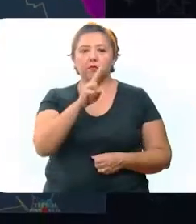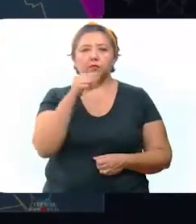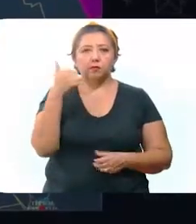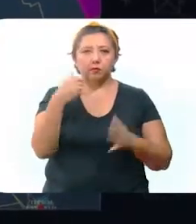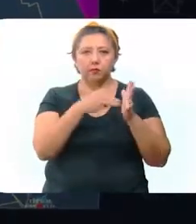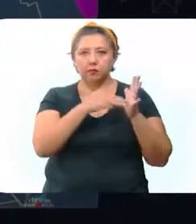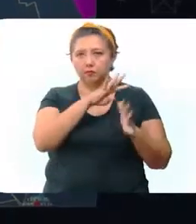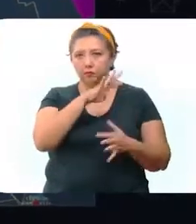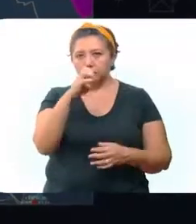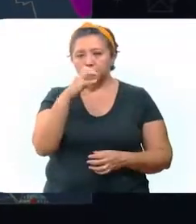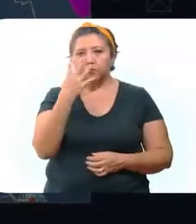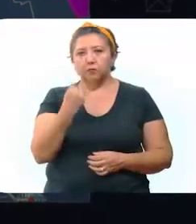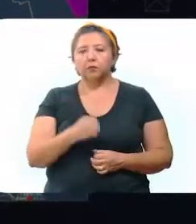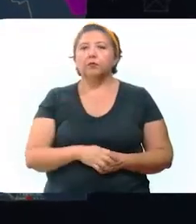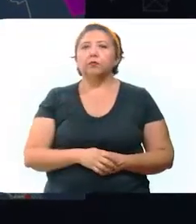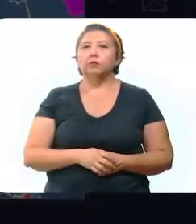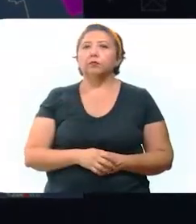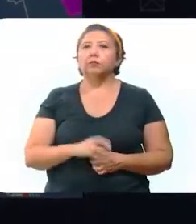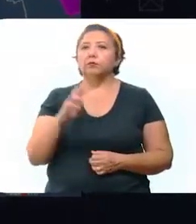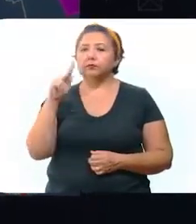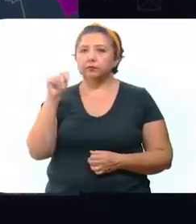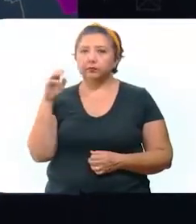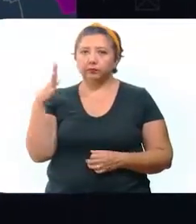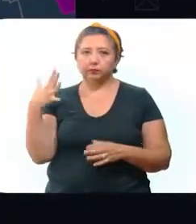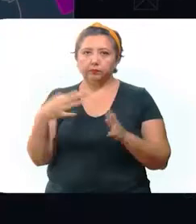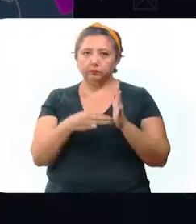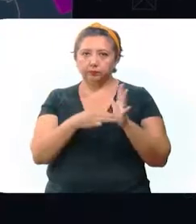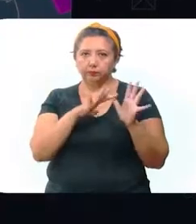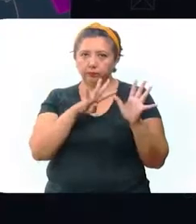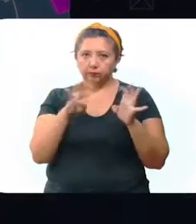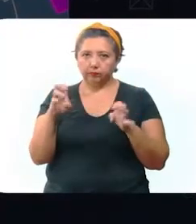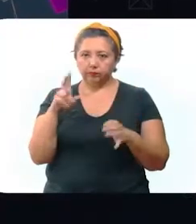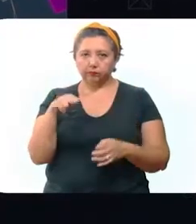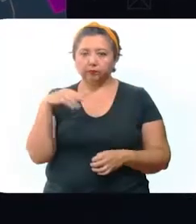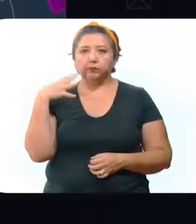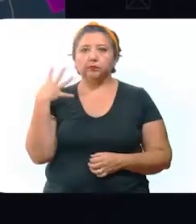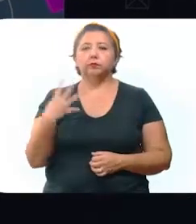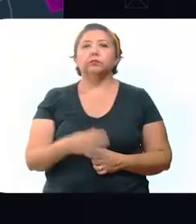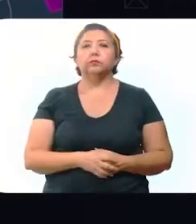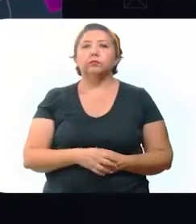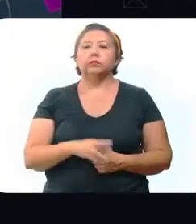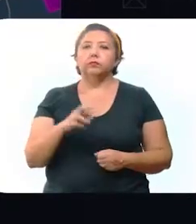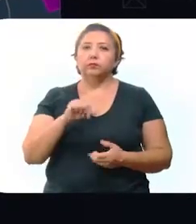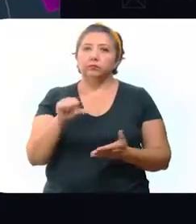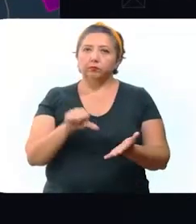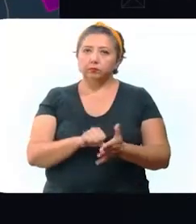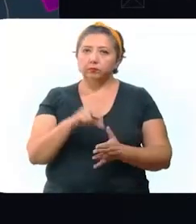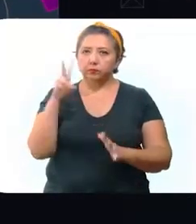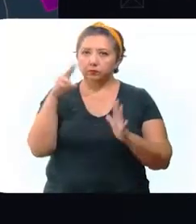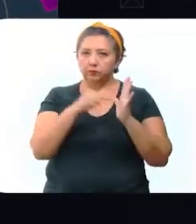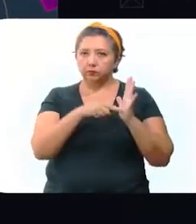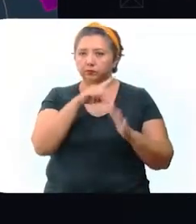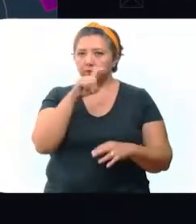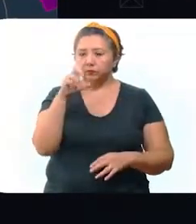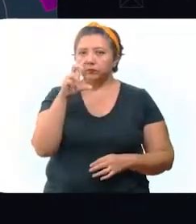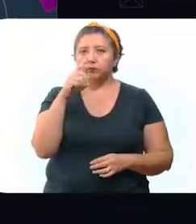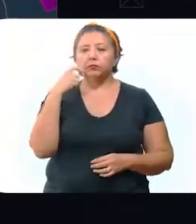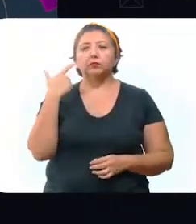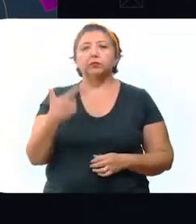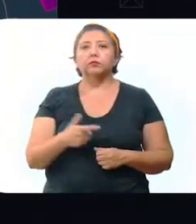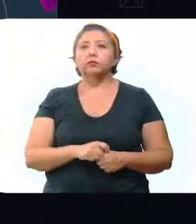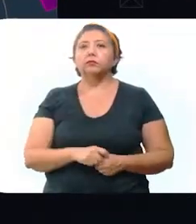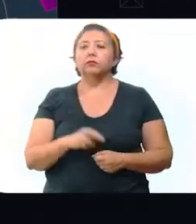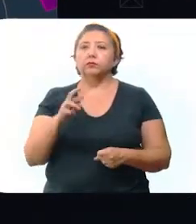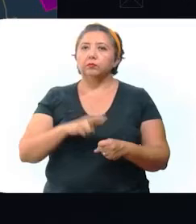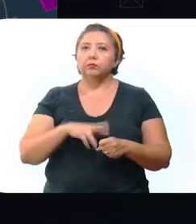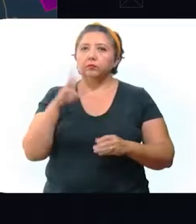norte 6.409, en la zona oriente 5.984, en la zona centro 2.137, en